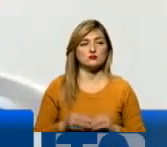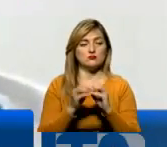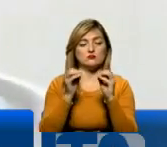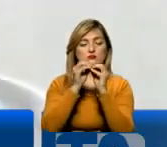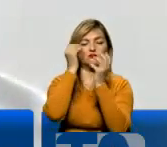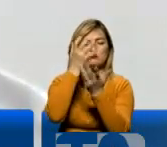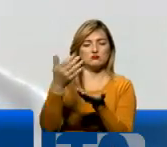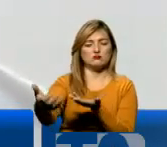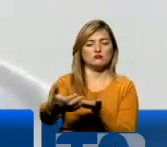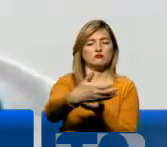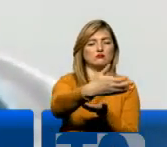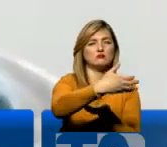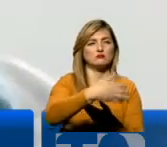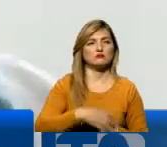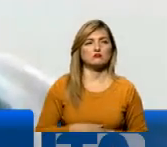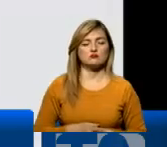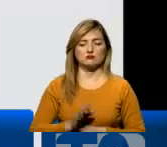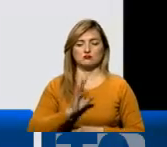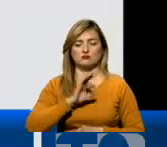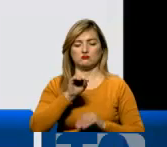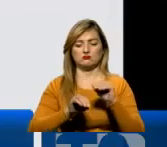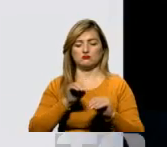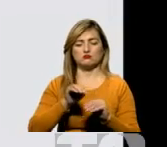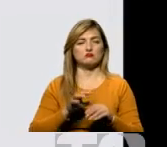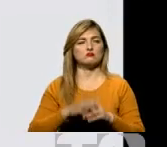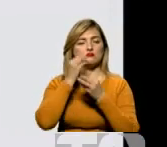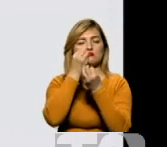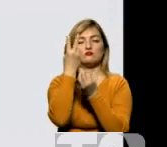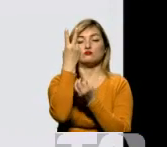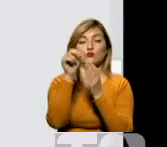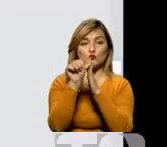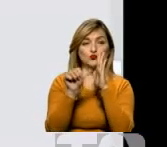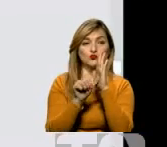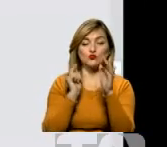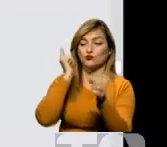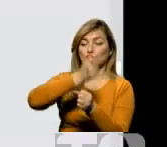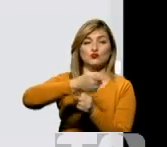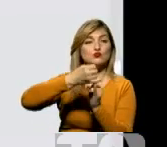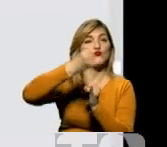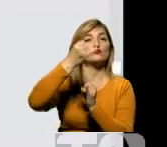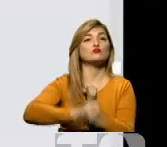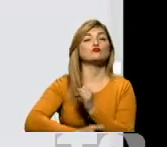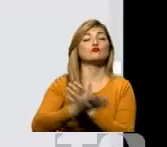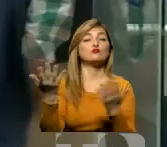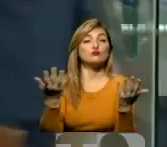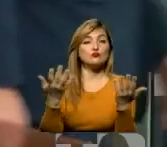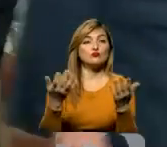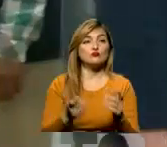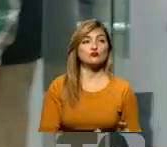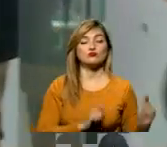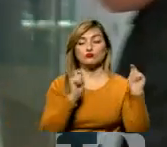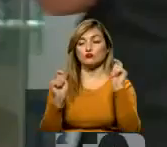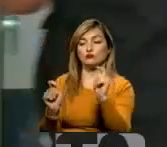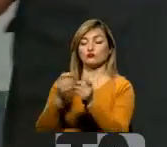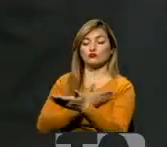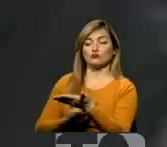información y que se pueda plasmar técnicamente. El informe con 2 artículos y una disposición final deberán pasar a manos del presidente